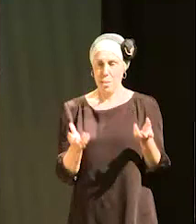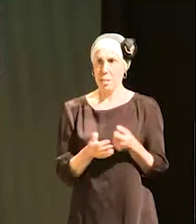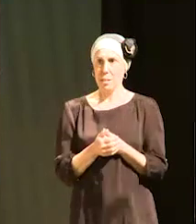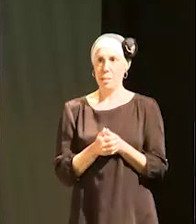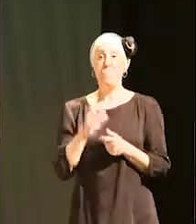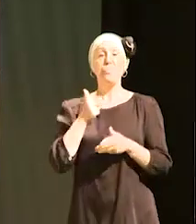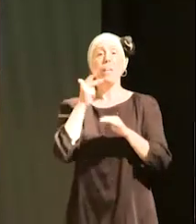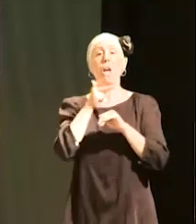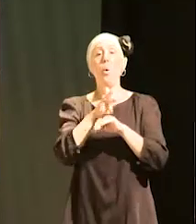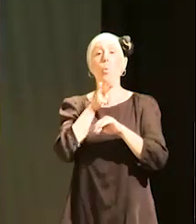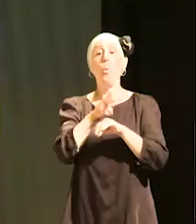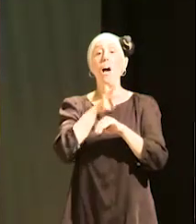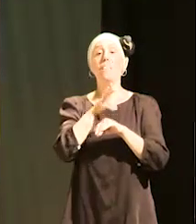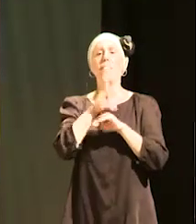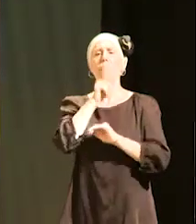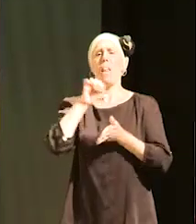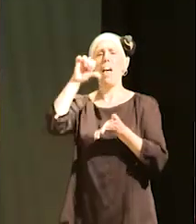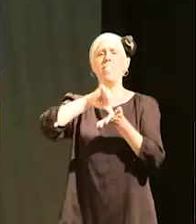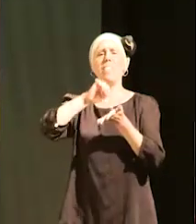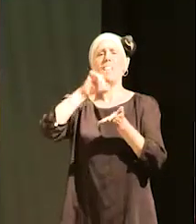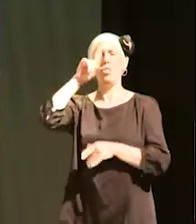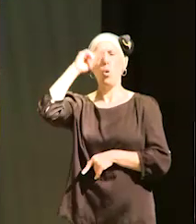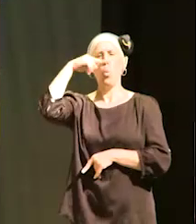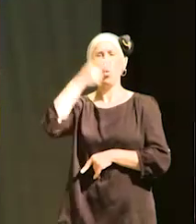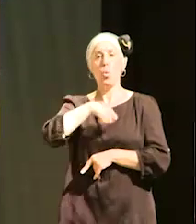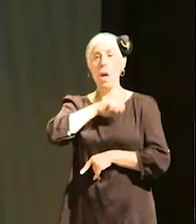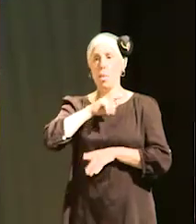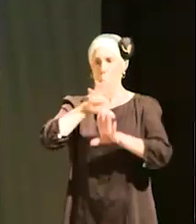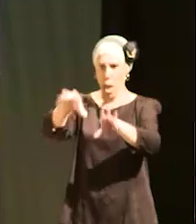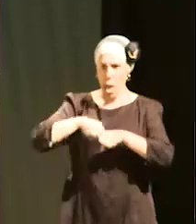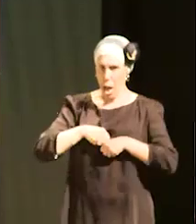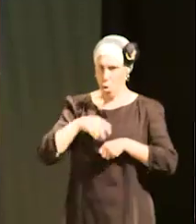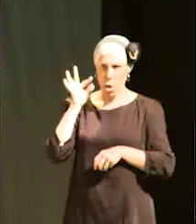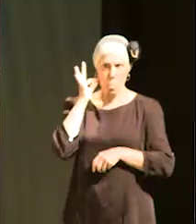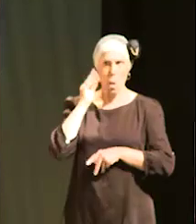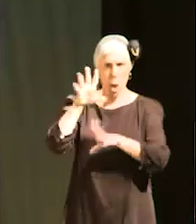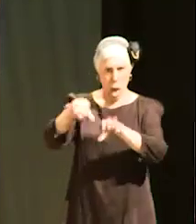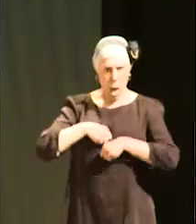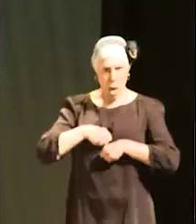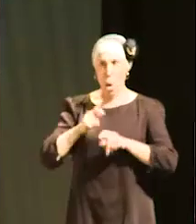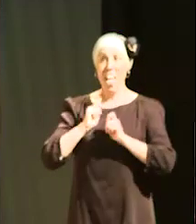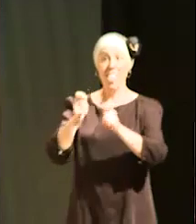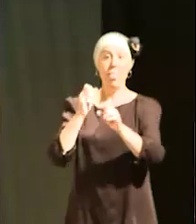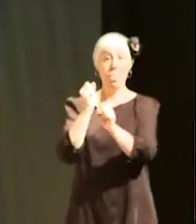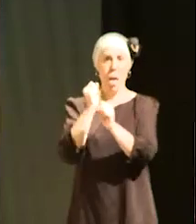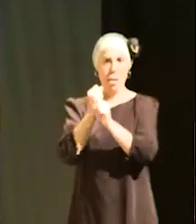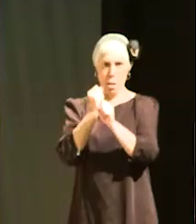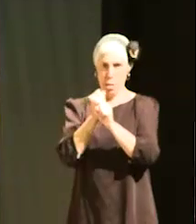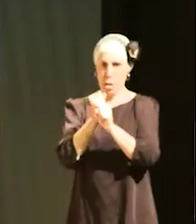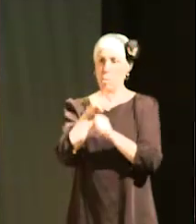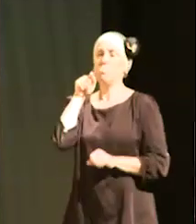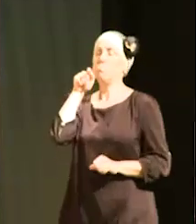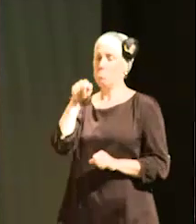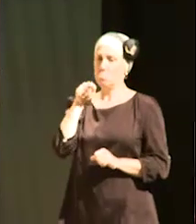en guatemala fue el centro cultural de españa quien las acogió e incluso les dio trabajo porque ese es un gran tema